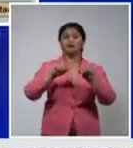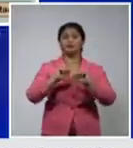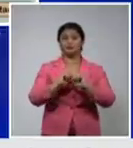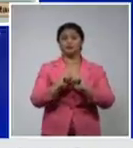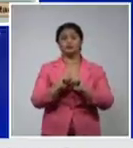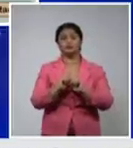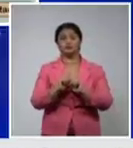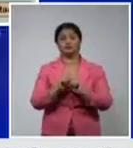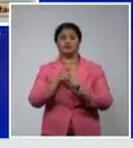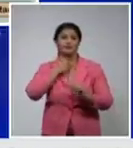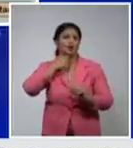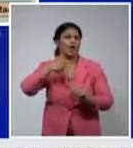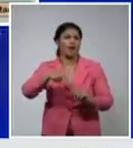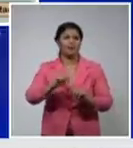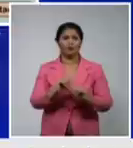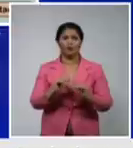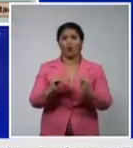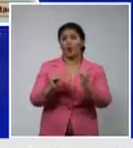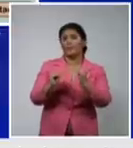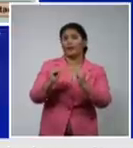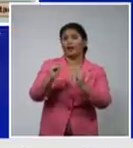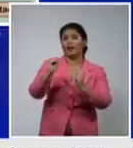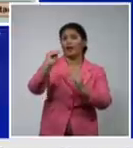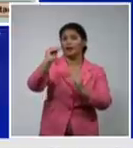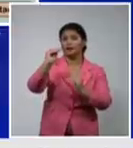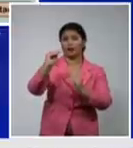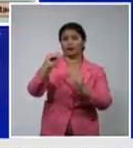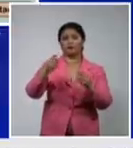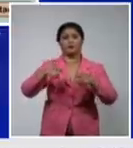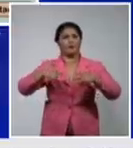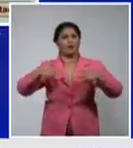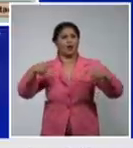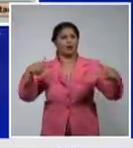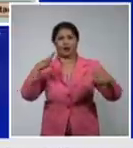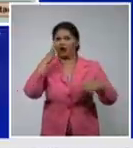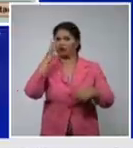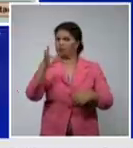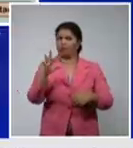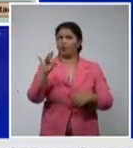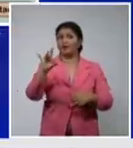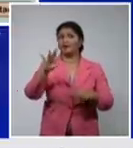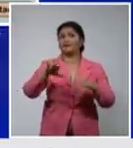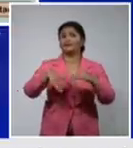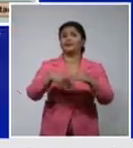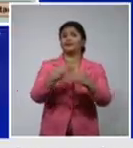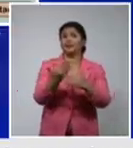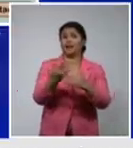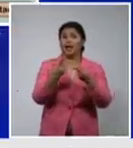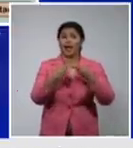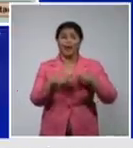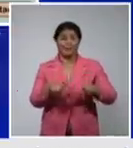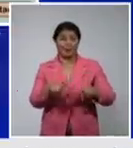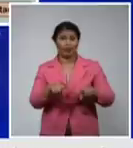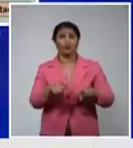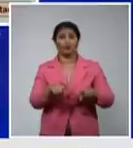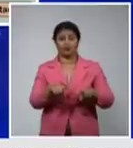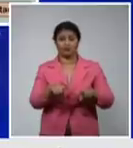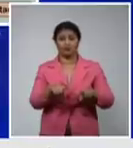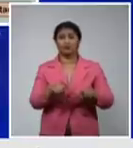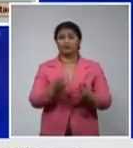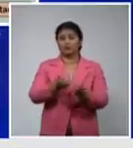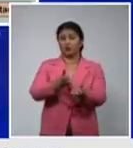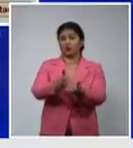incrementa de manera significativa en los últimos 15 días, pero sin embargo todavía